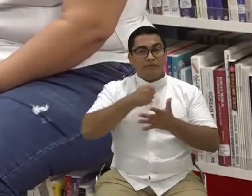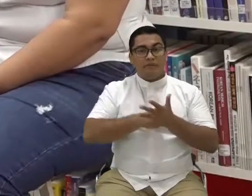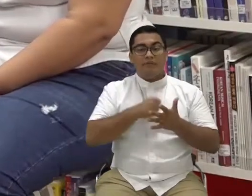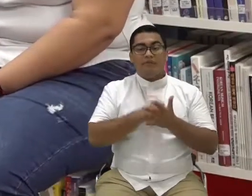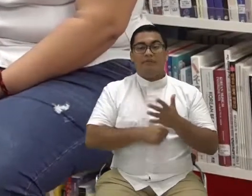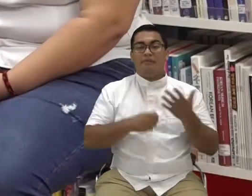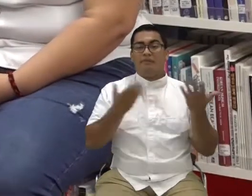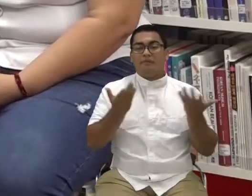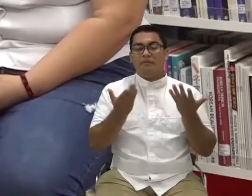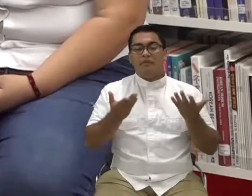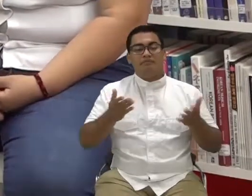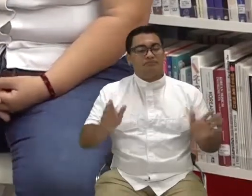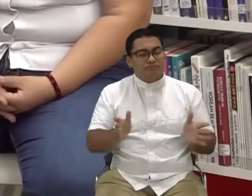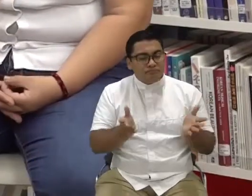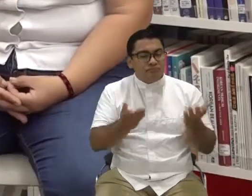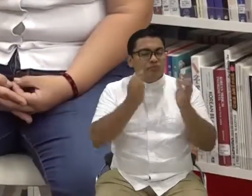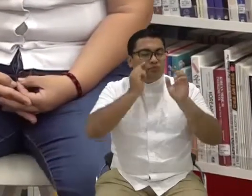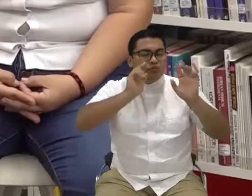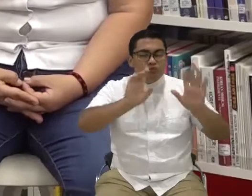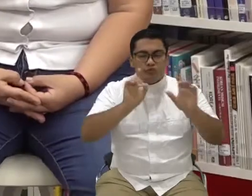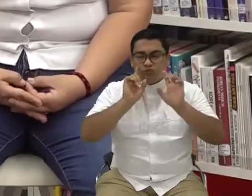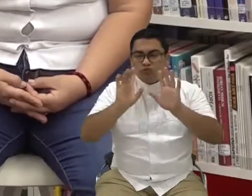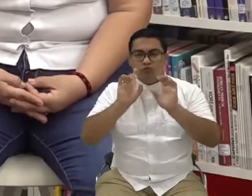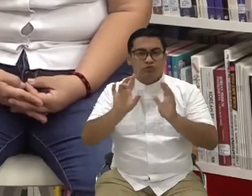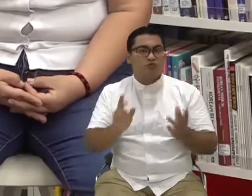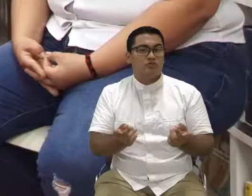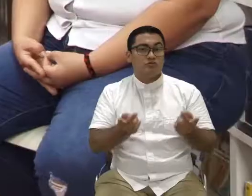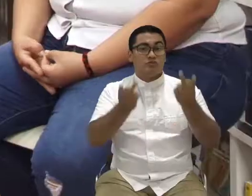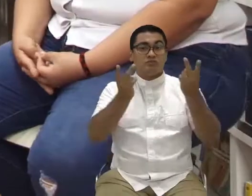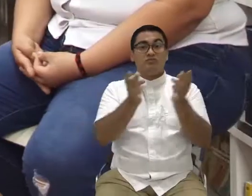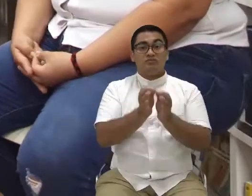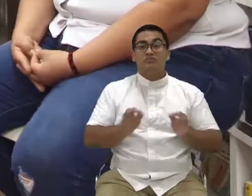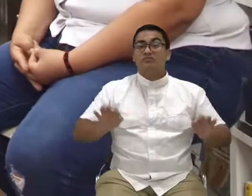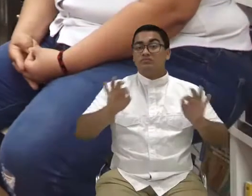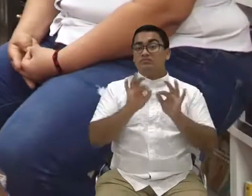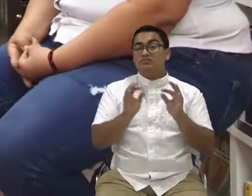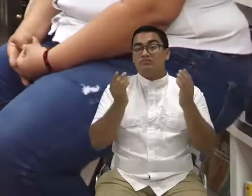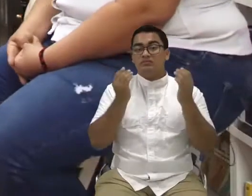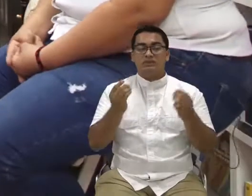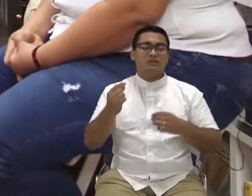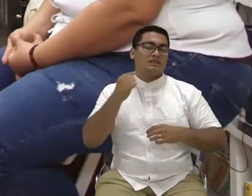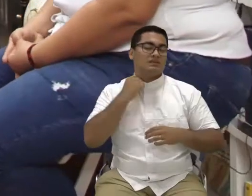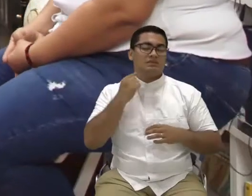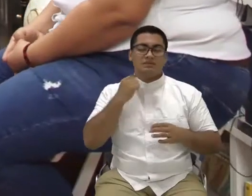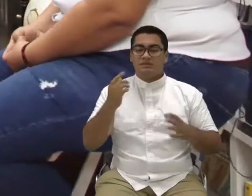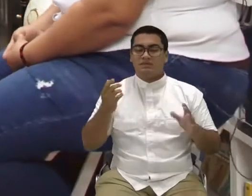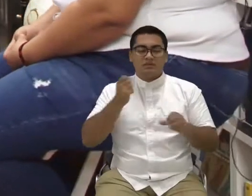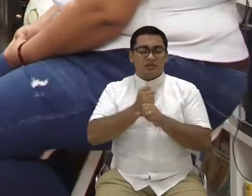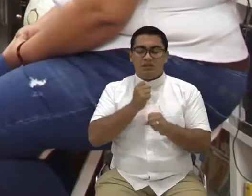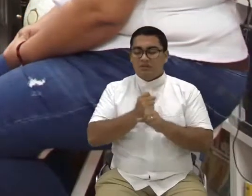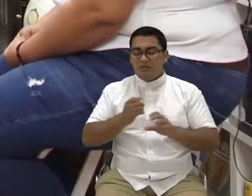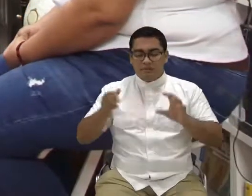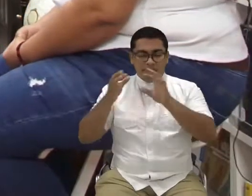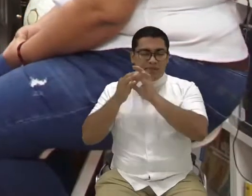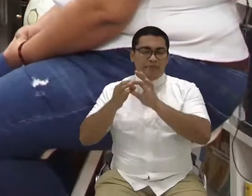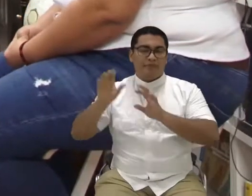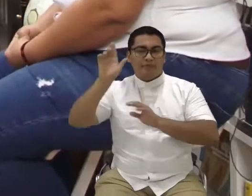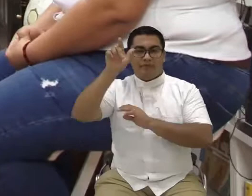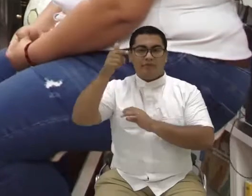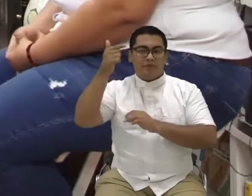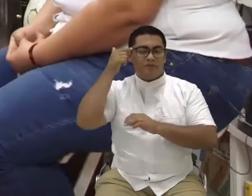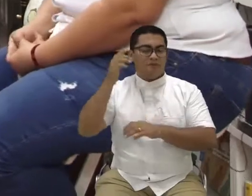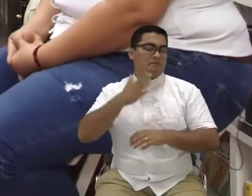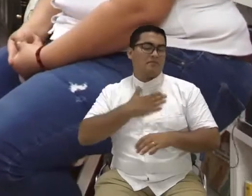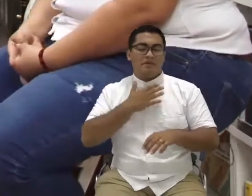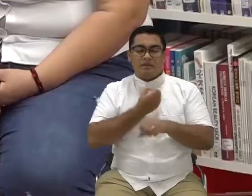prácticamente por la gestión del riesgo han sido muchas. Nosotros estamos trabajando siempre de la mano con el gobierno y pues